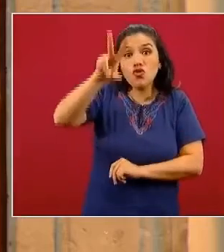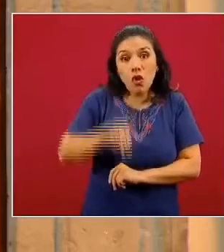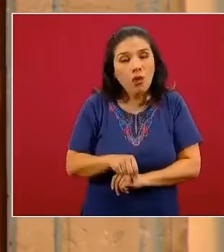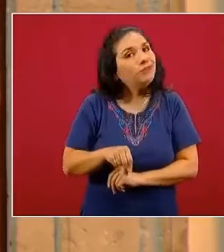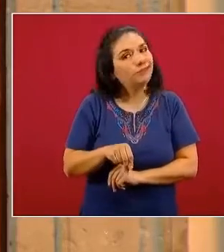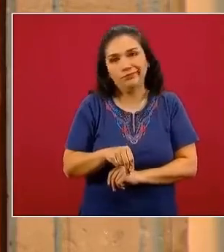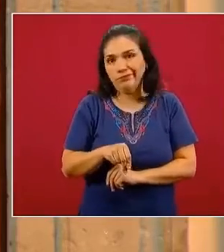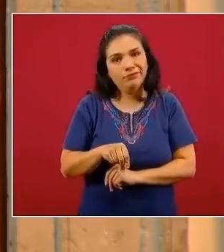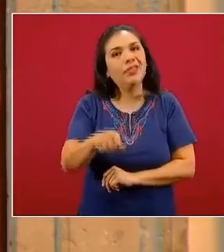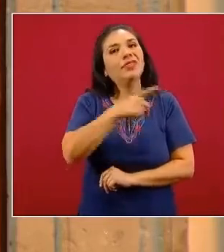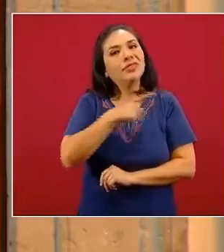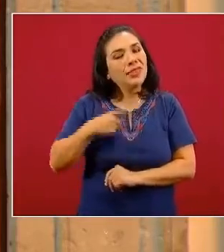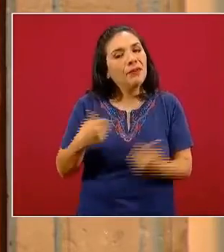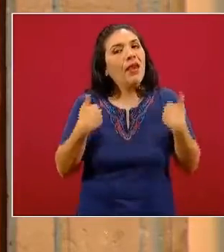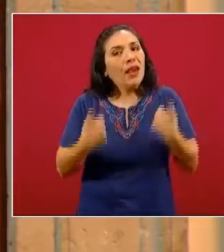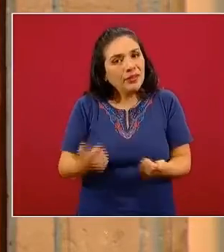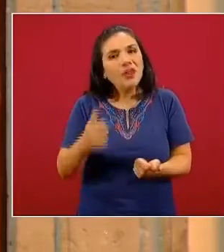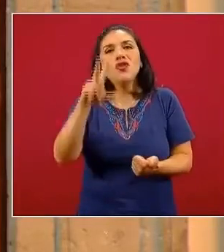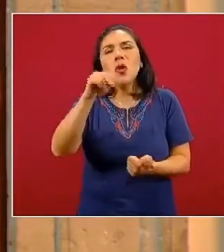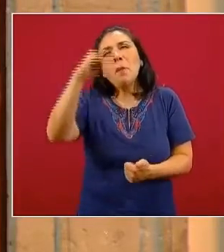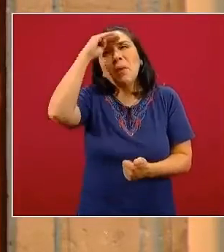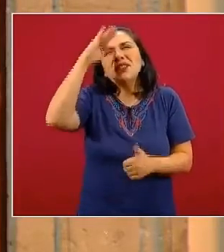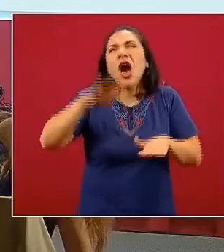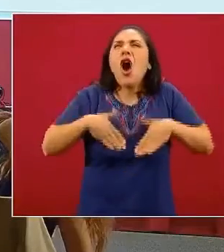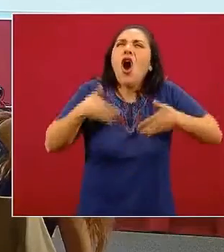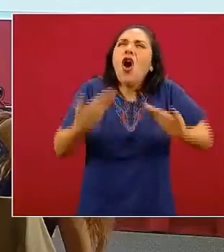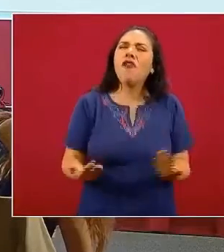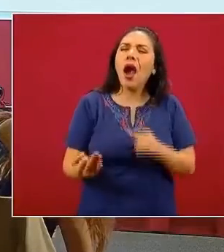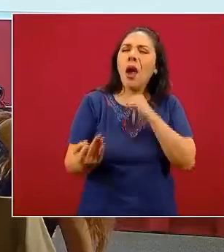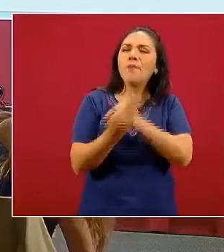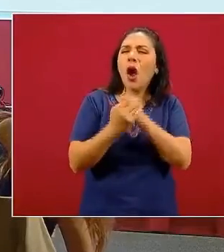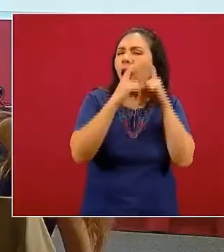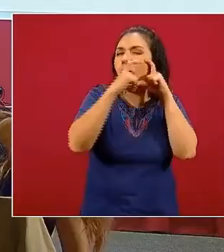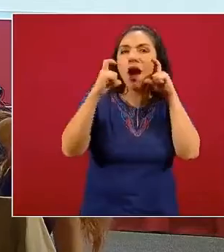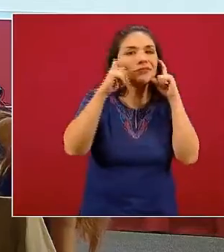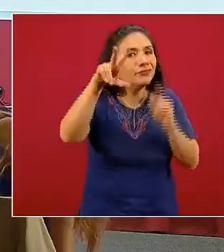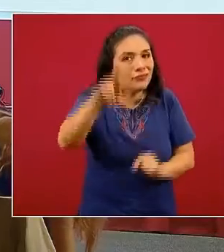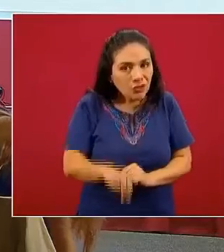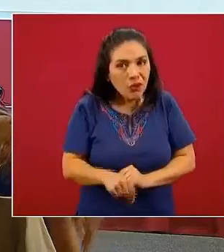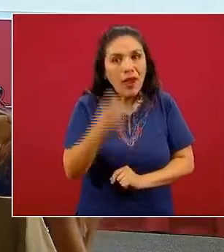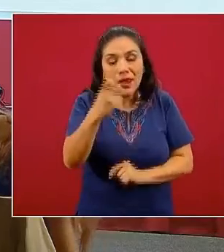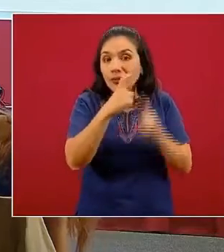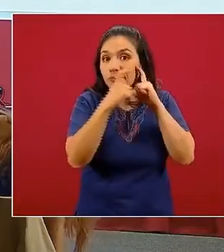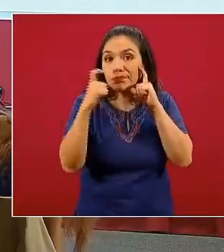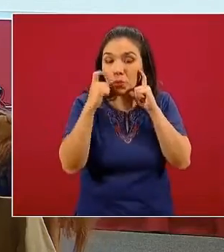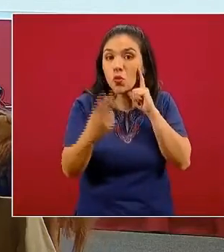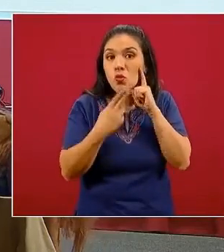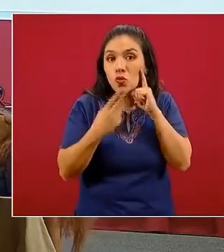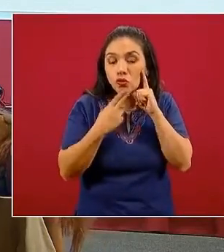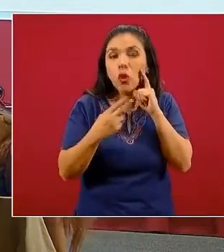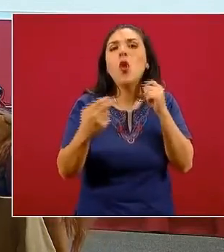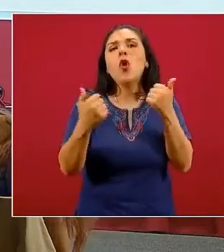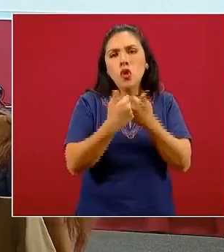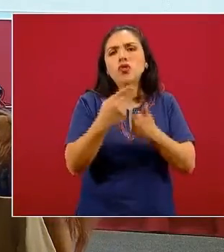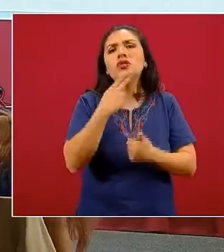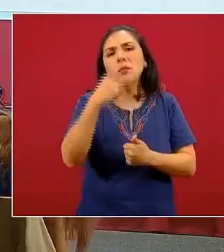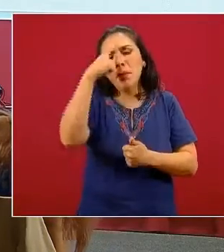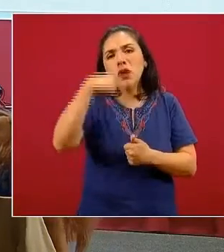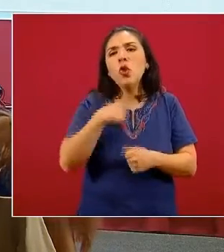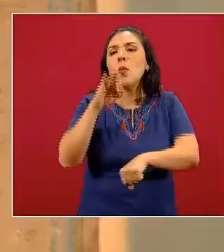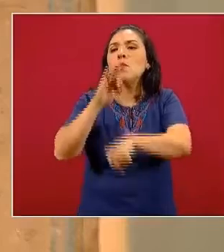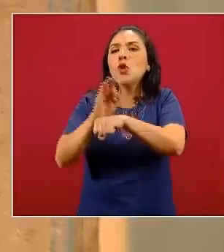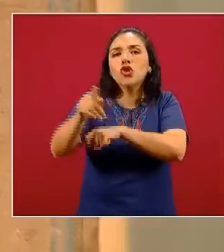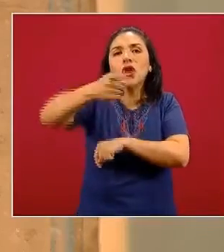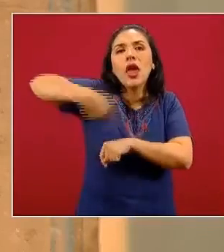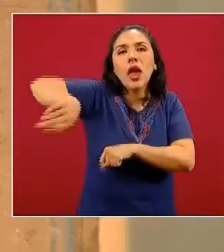conciencia de eso para que no nos confiemos innecesariamente con el uso del cubrebocas, pero sí es una medida de protección a los otros.